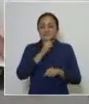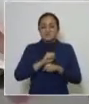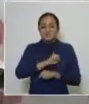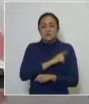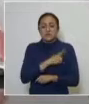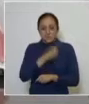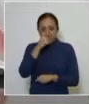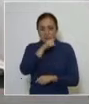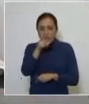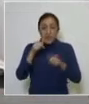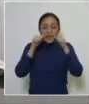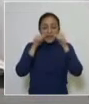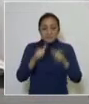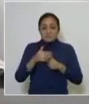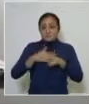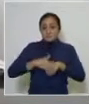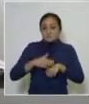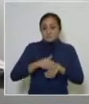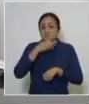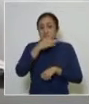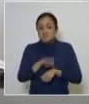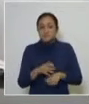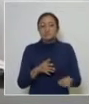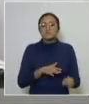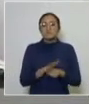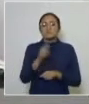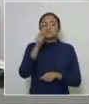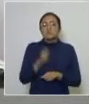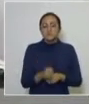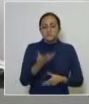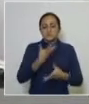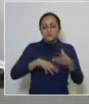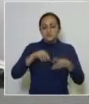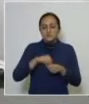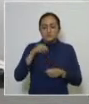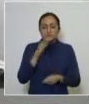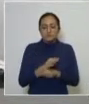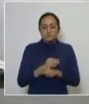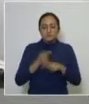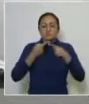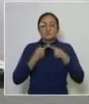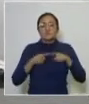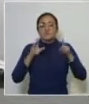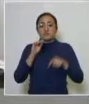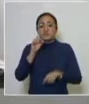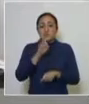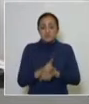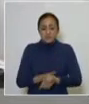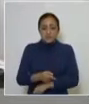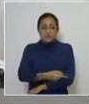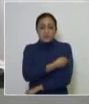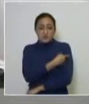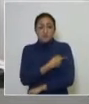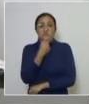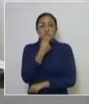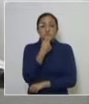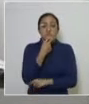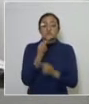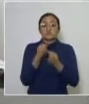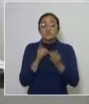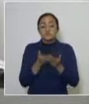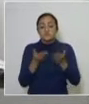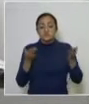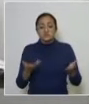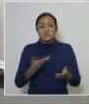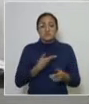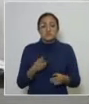de Salud para que estén atentos. Las contraindicaciones absolutas: se debe diferir 90 días la vacunación en niñas y niños que hayan